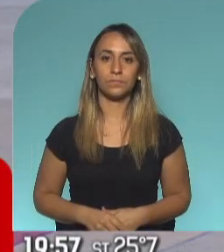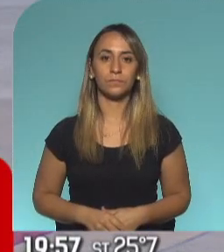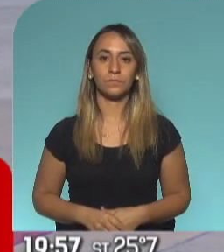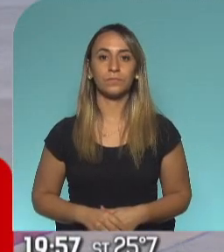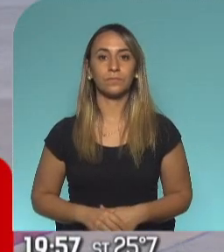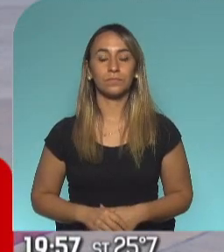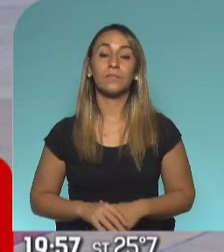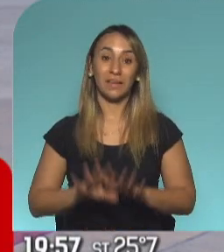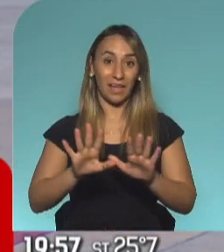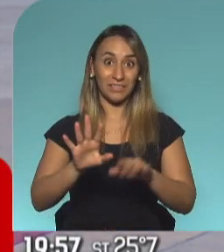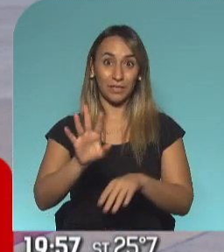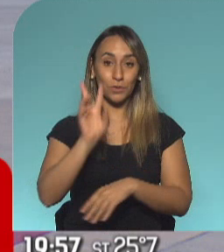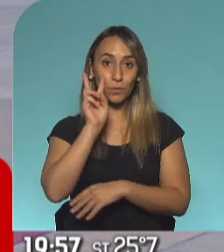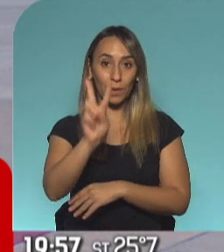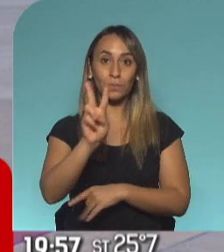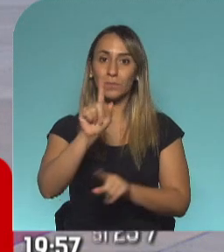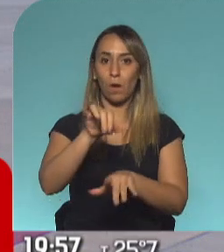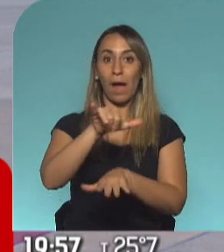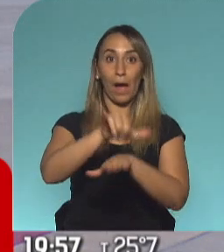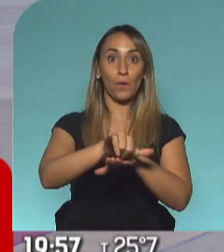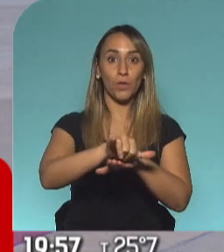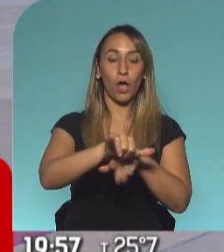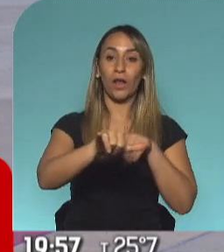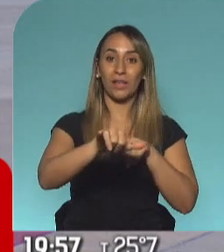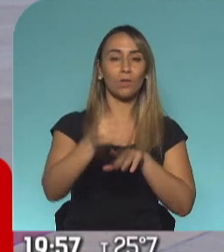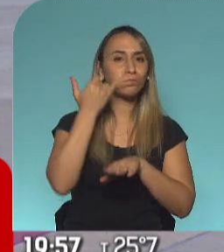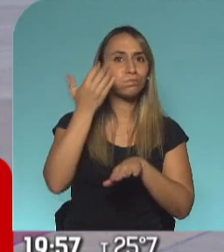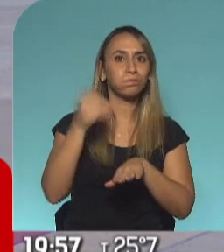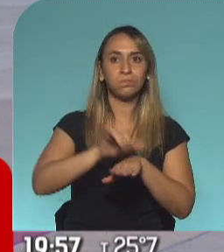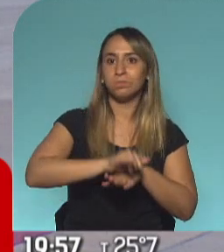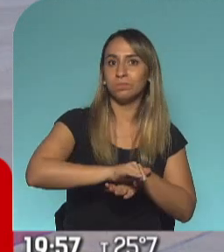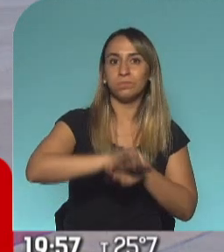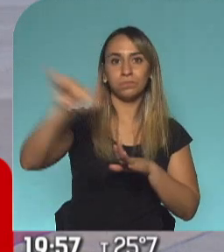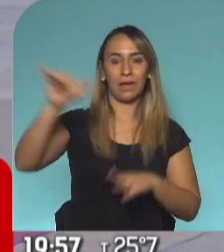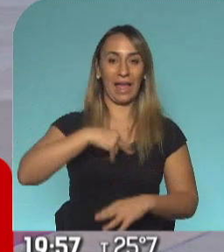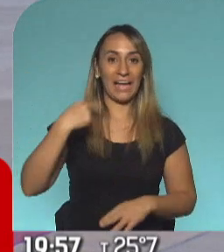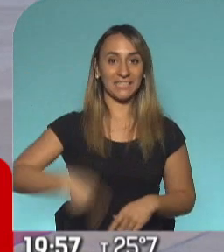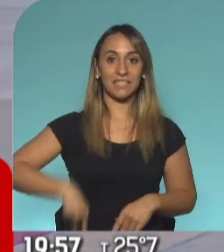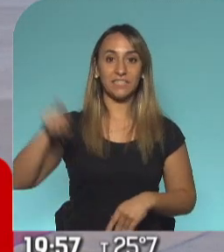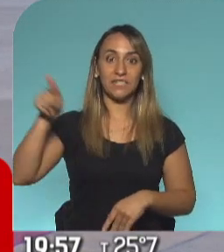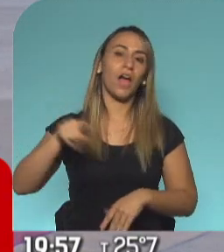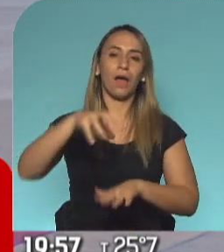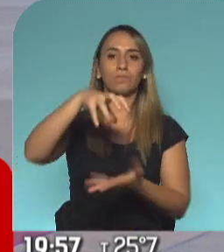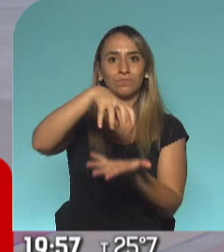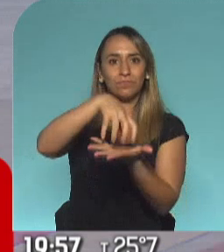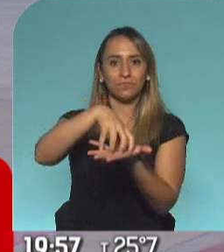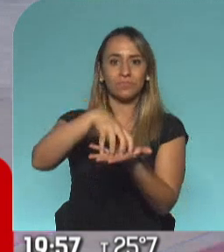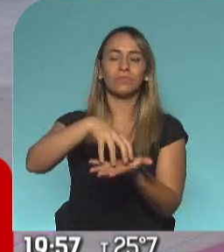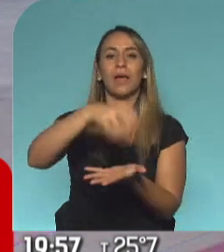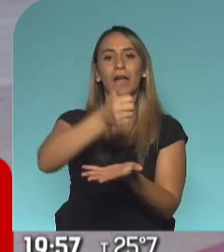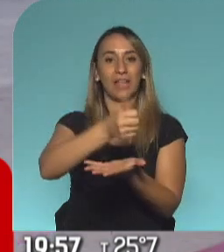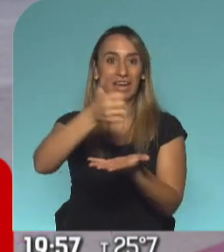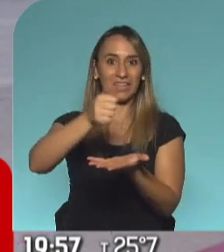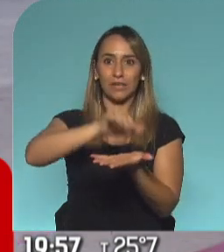de esta manera y aquí vemos el avión que partió hacia China, en la aerolínea de banderas, para traer